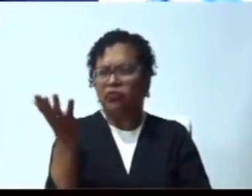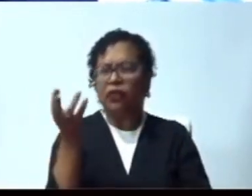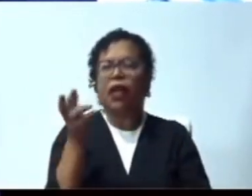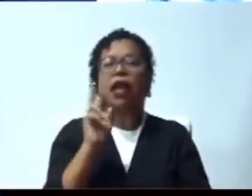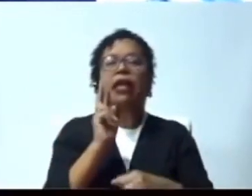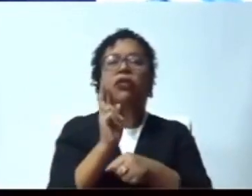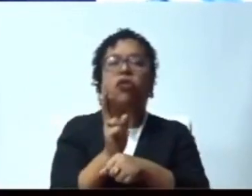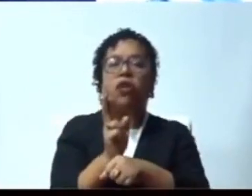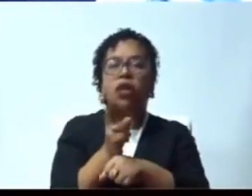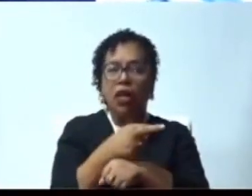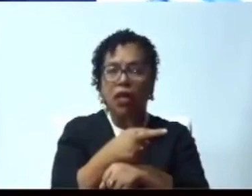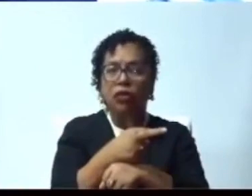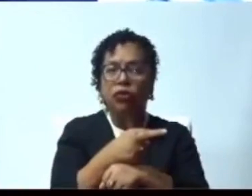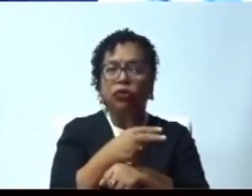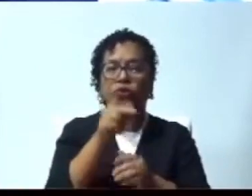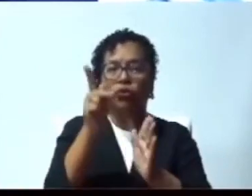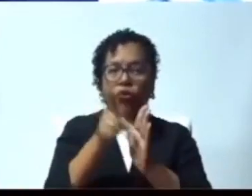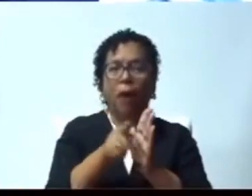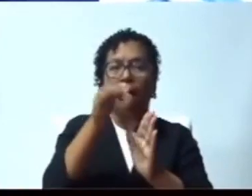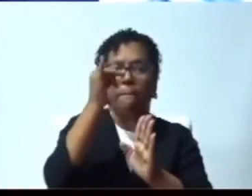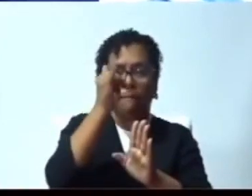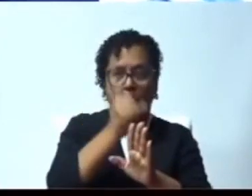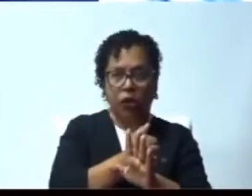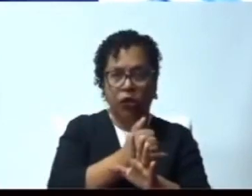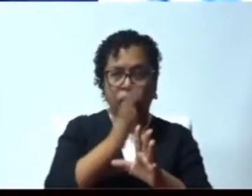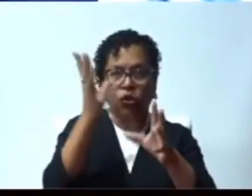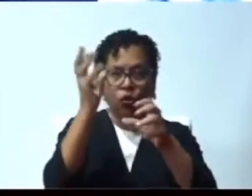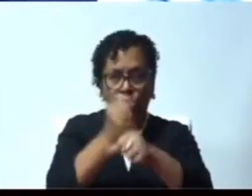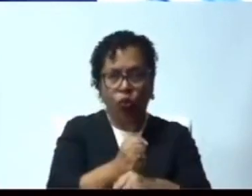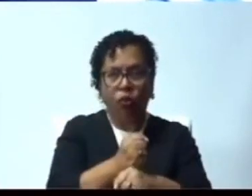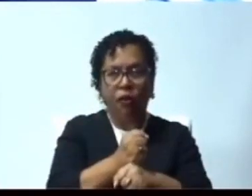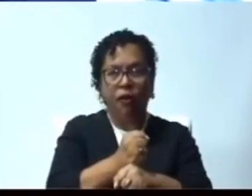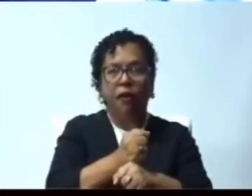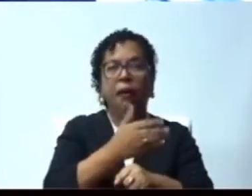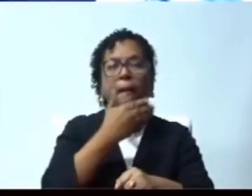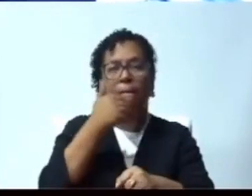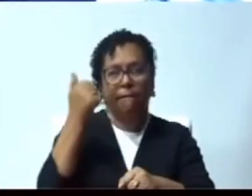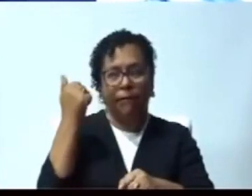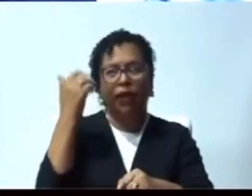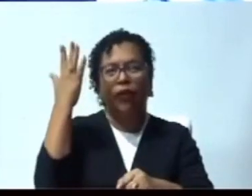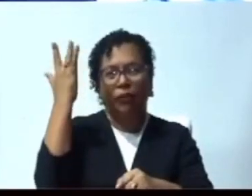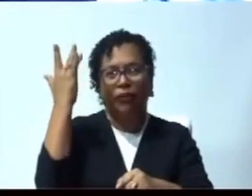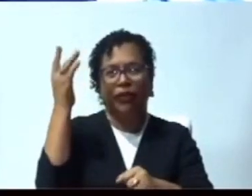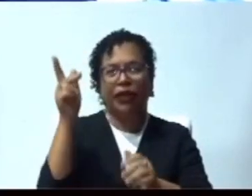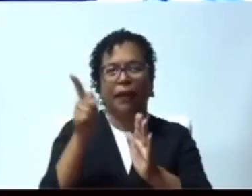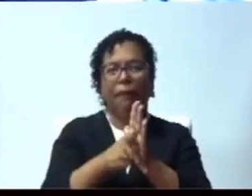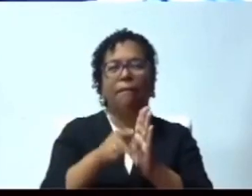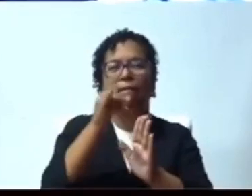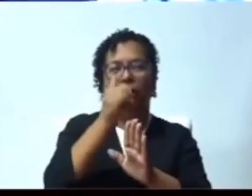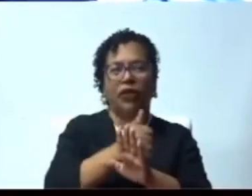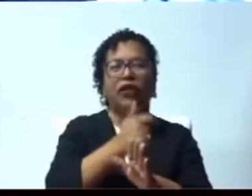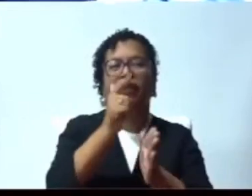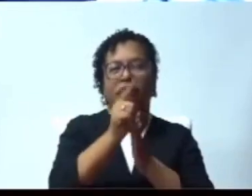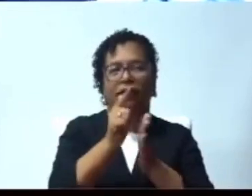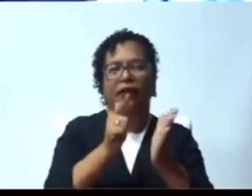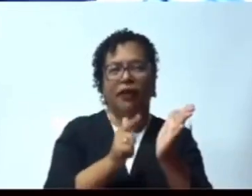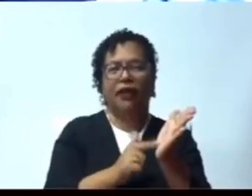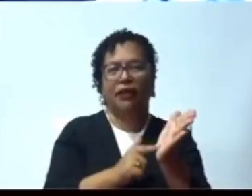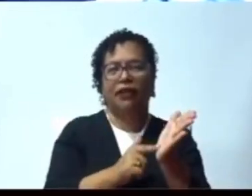refundido para convertirlo en una ley. Así como nosotros estamos trabajando de manera